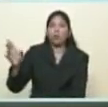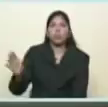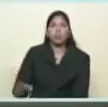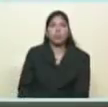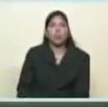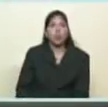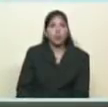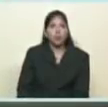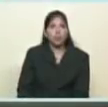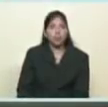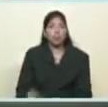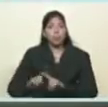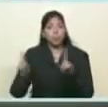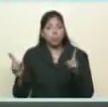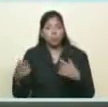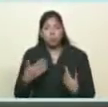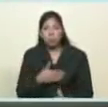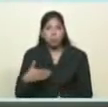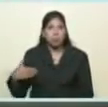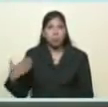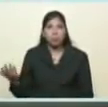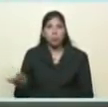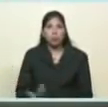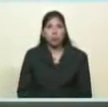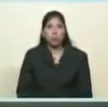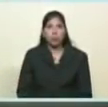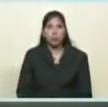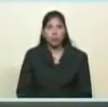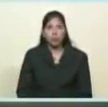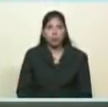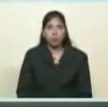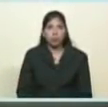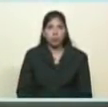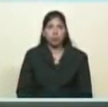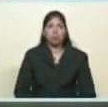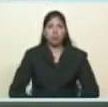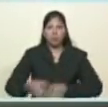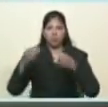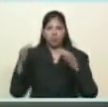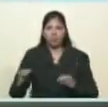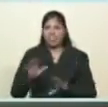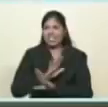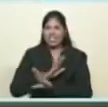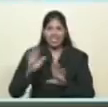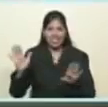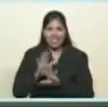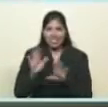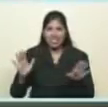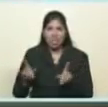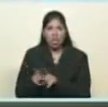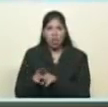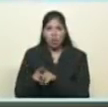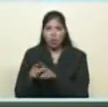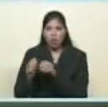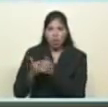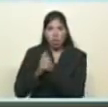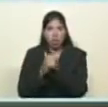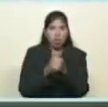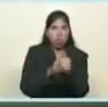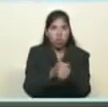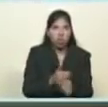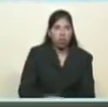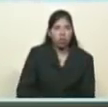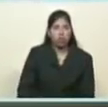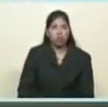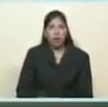pero nuestra intención es que cese la persecución financiera de los